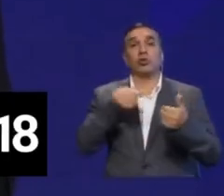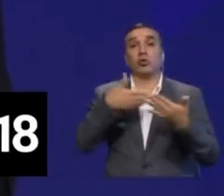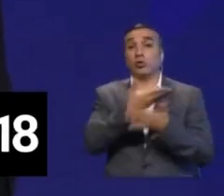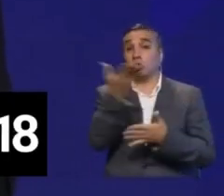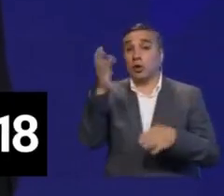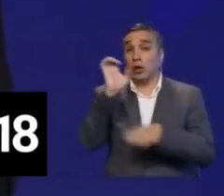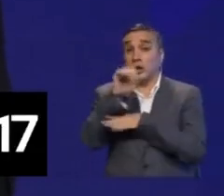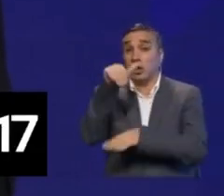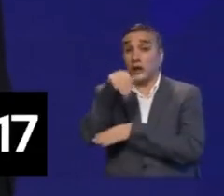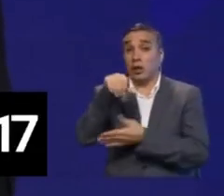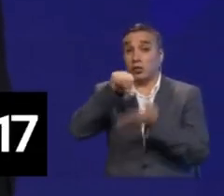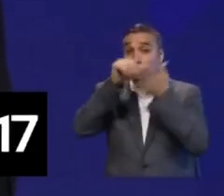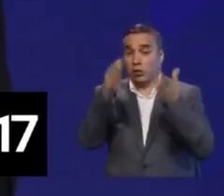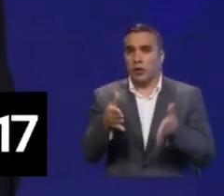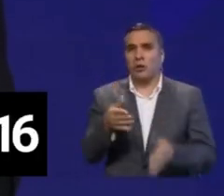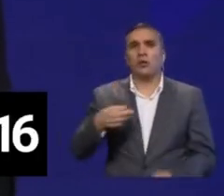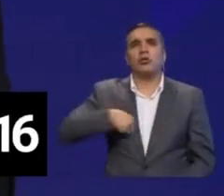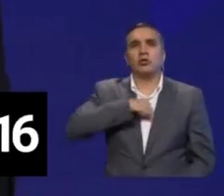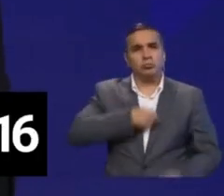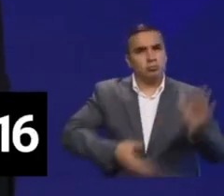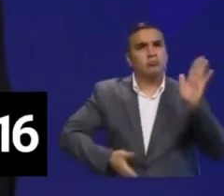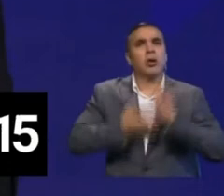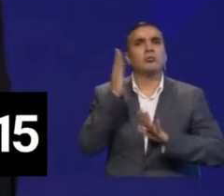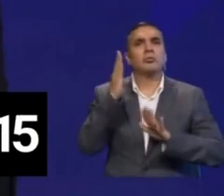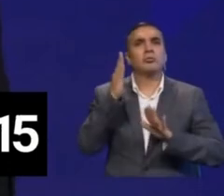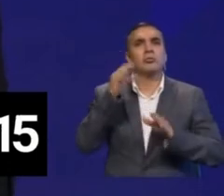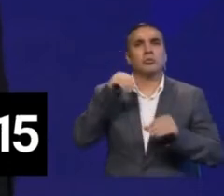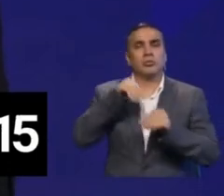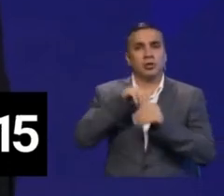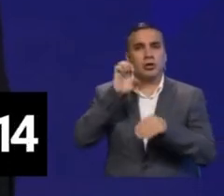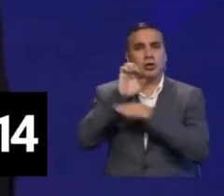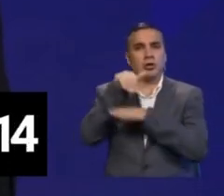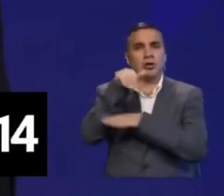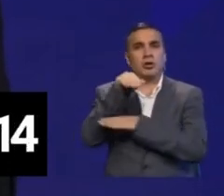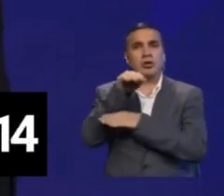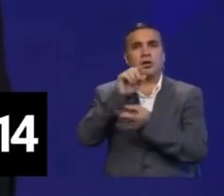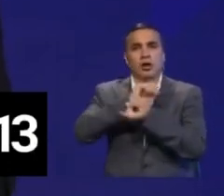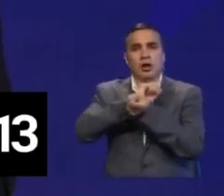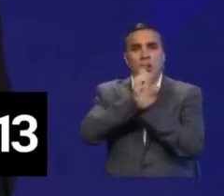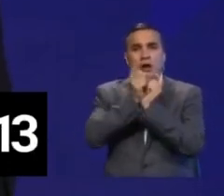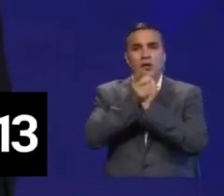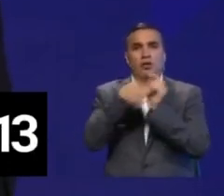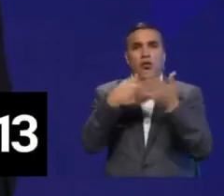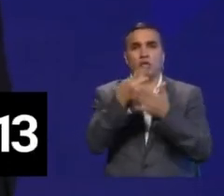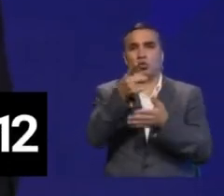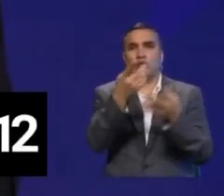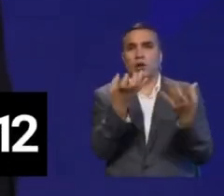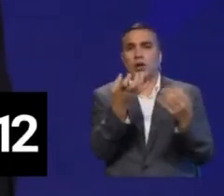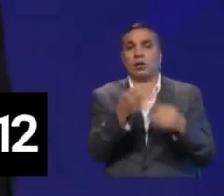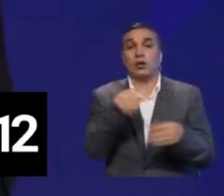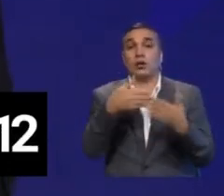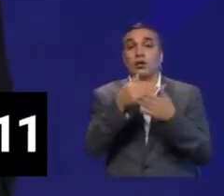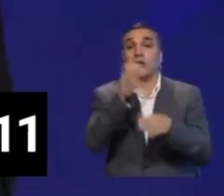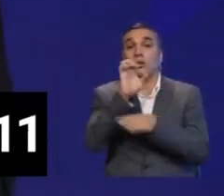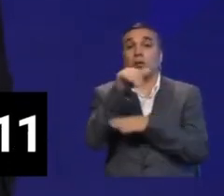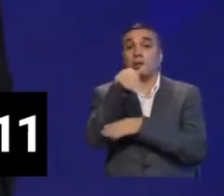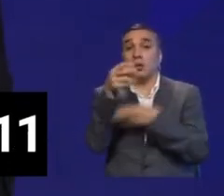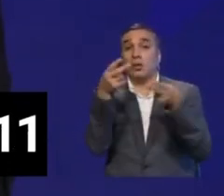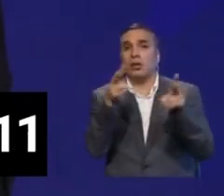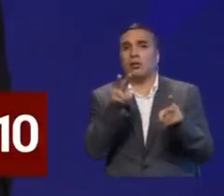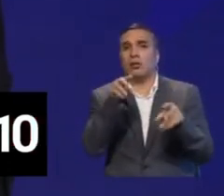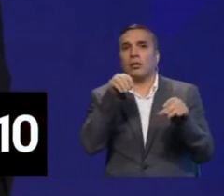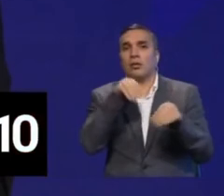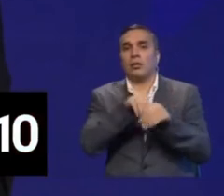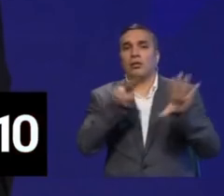Ecuatorianos, vamos a llevar a este país, a esa transformación que tanto quieres. Ecuatorianos también,